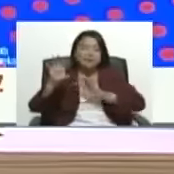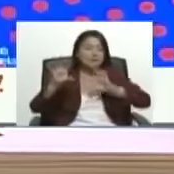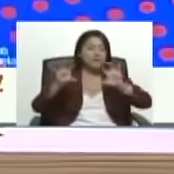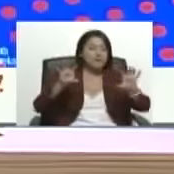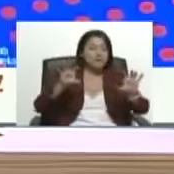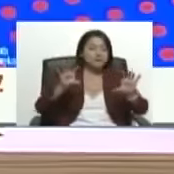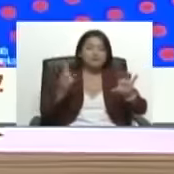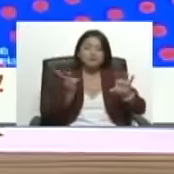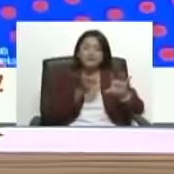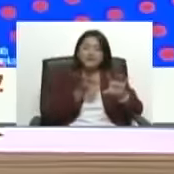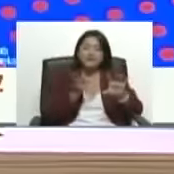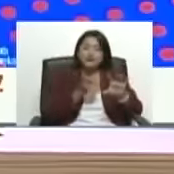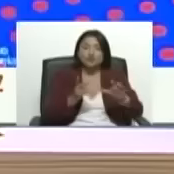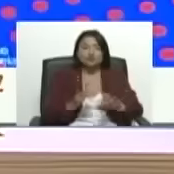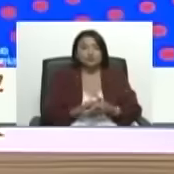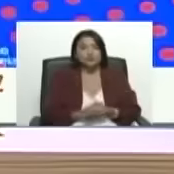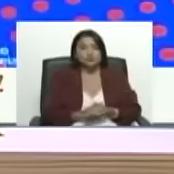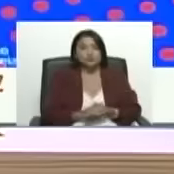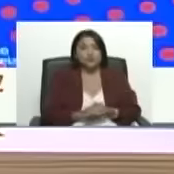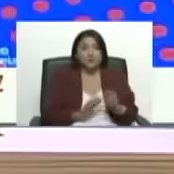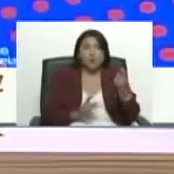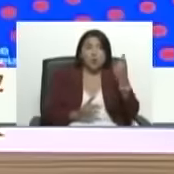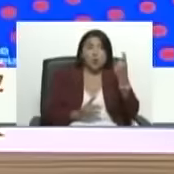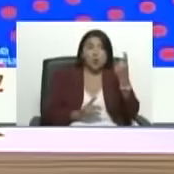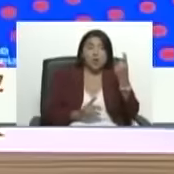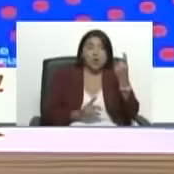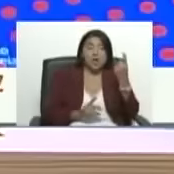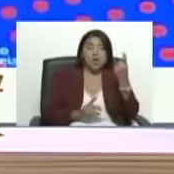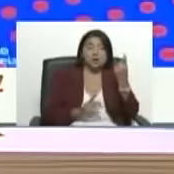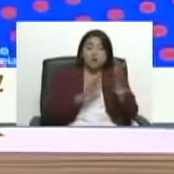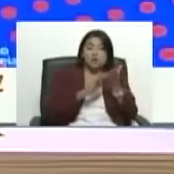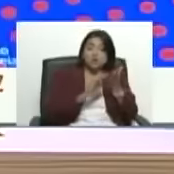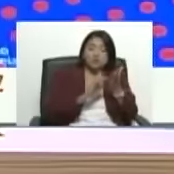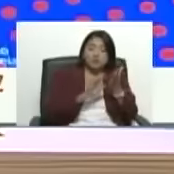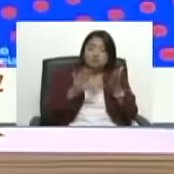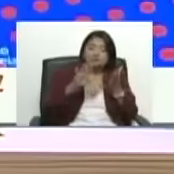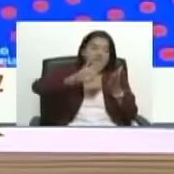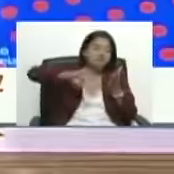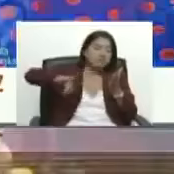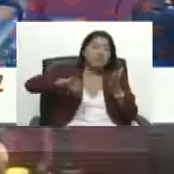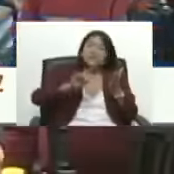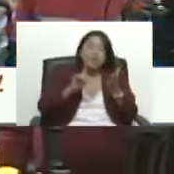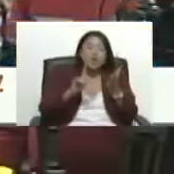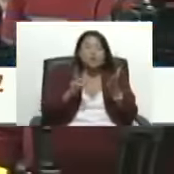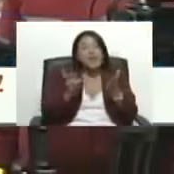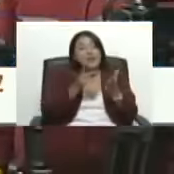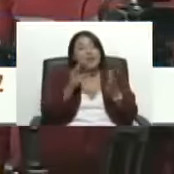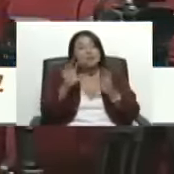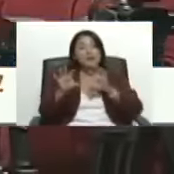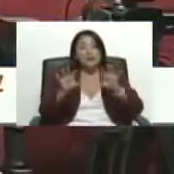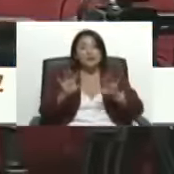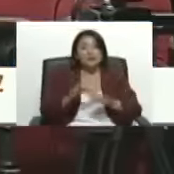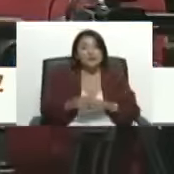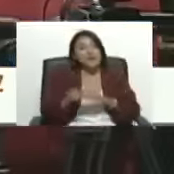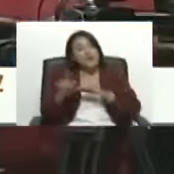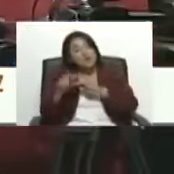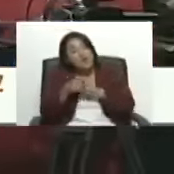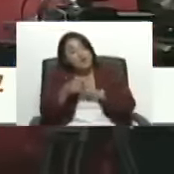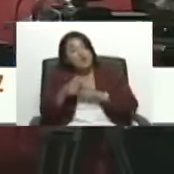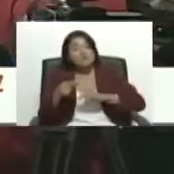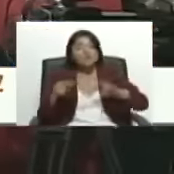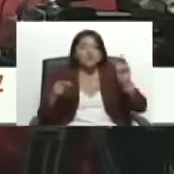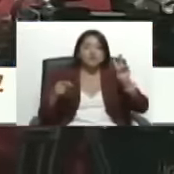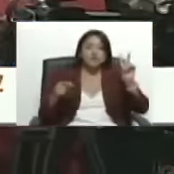ambas partes, no para una, es para ambos, para Guyana y para Venezuela.